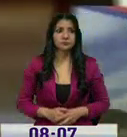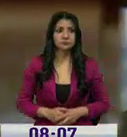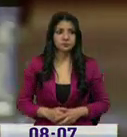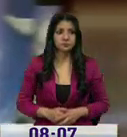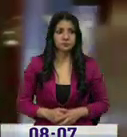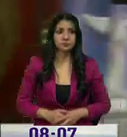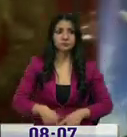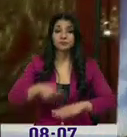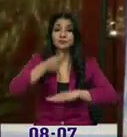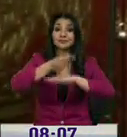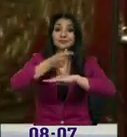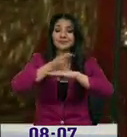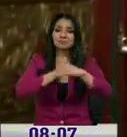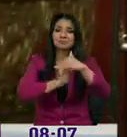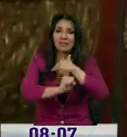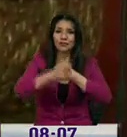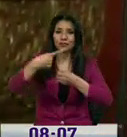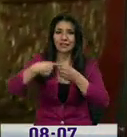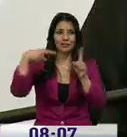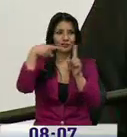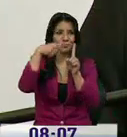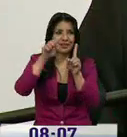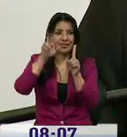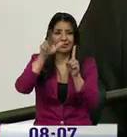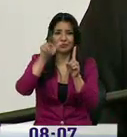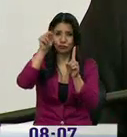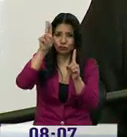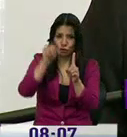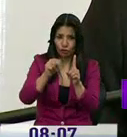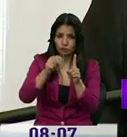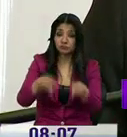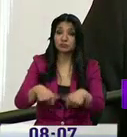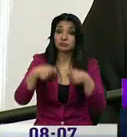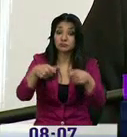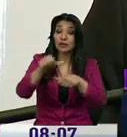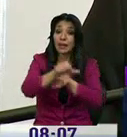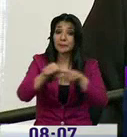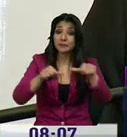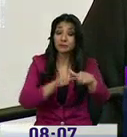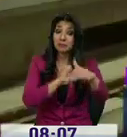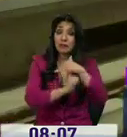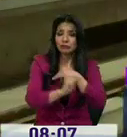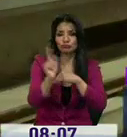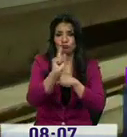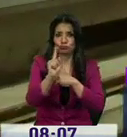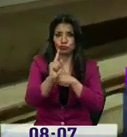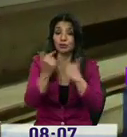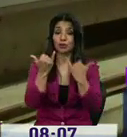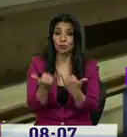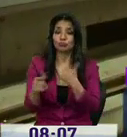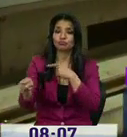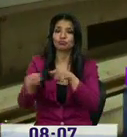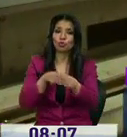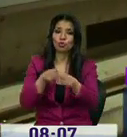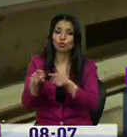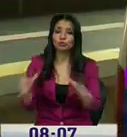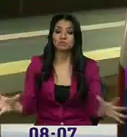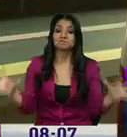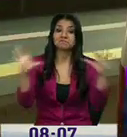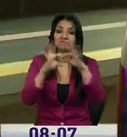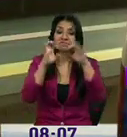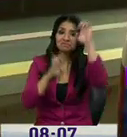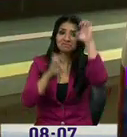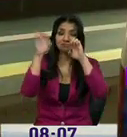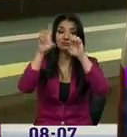Según el gerente del Metro de Quito, Edison Llanes, no se hará una concesión de la operación del metro, sino que se establecerá una alianza estratégica